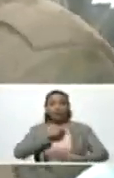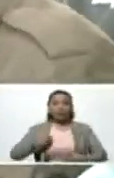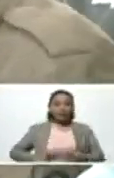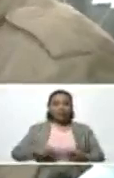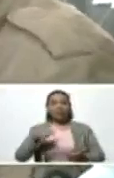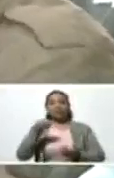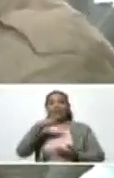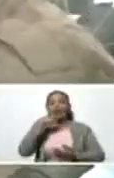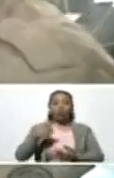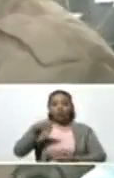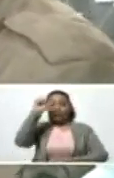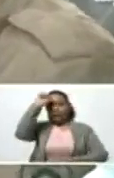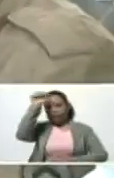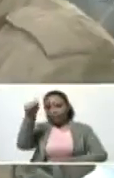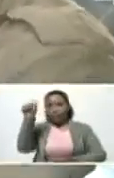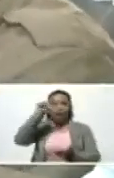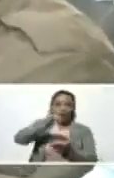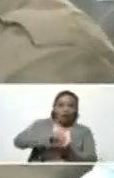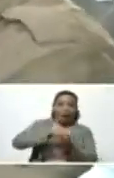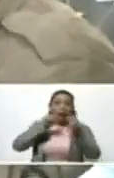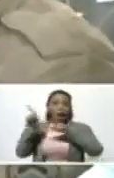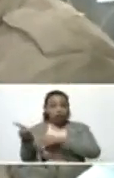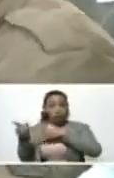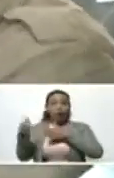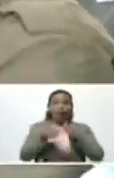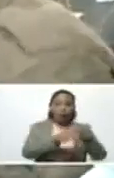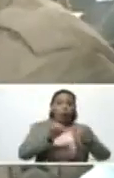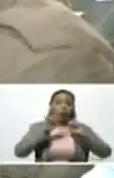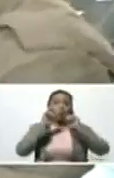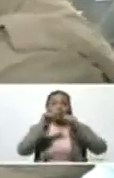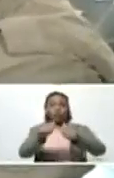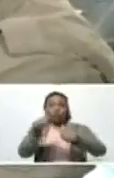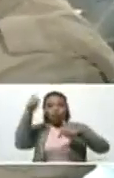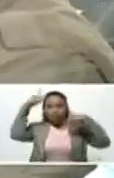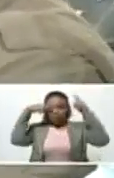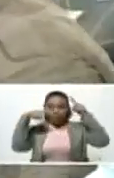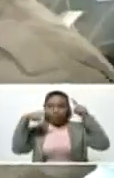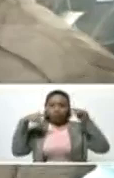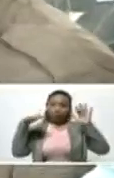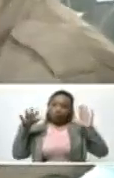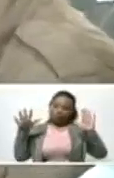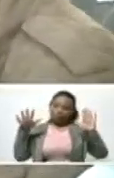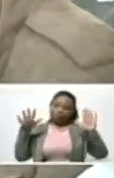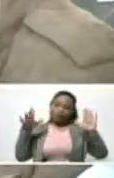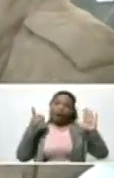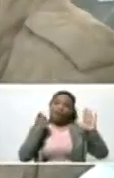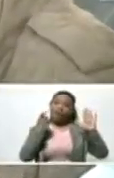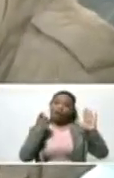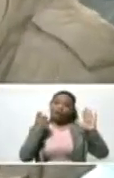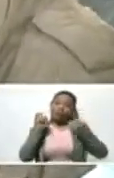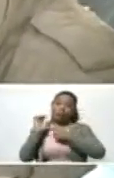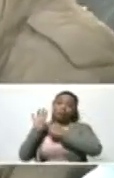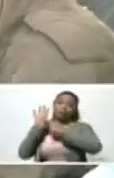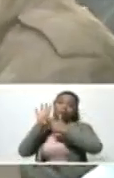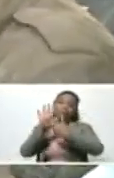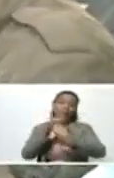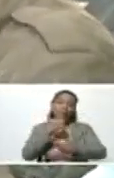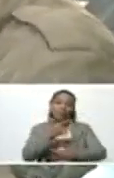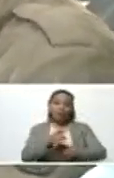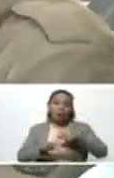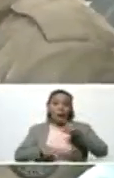India, Irán, eso es el camino que empezó a construir Chávez y que, por cierto, hace falta resaltarlo, creo yo, lo